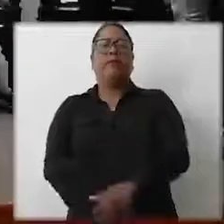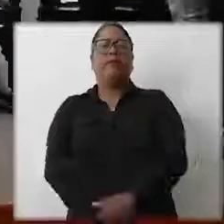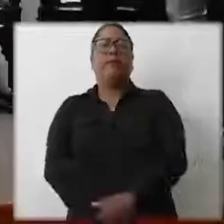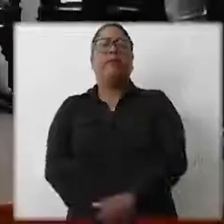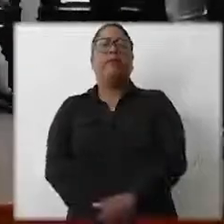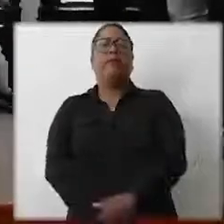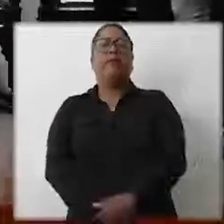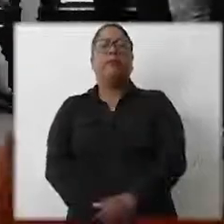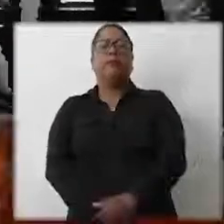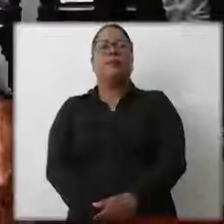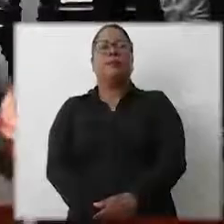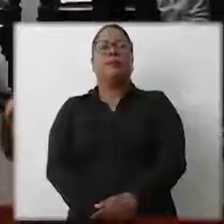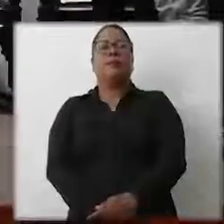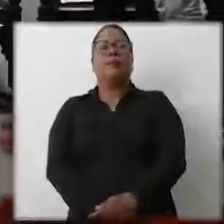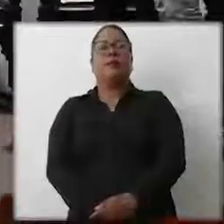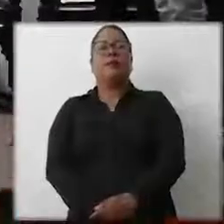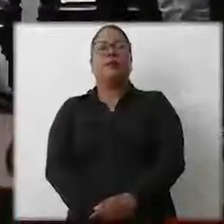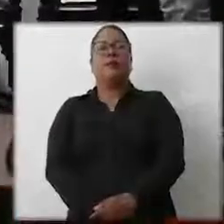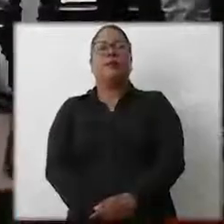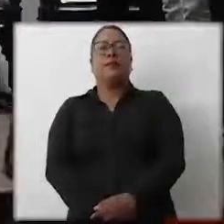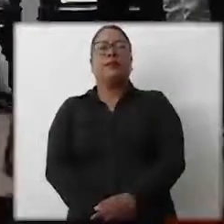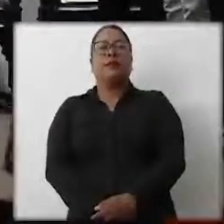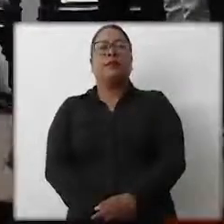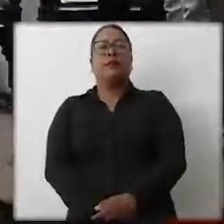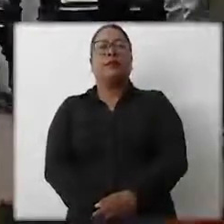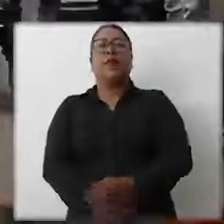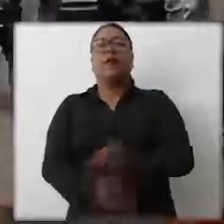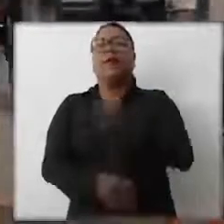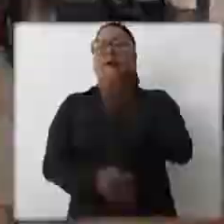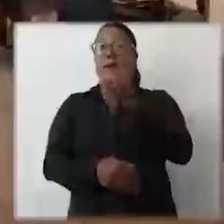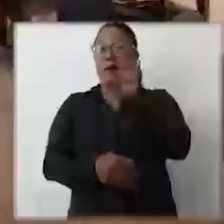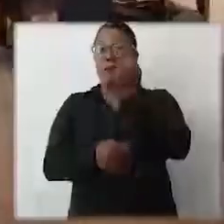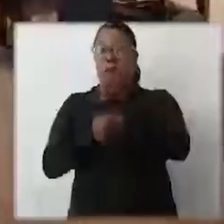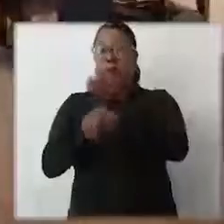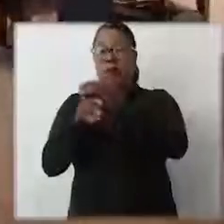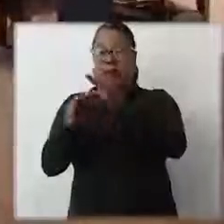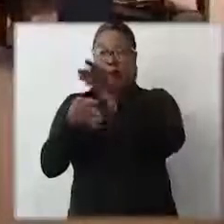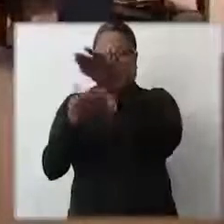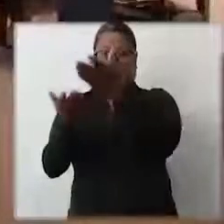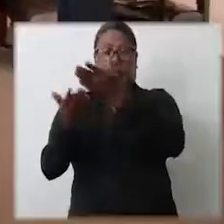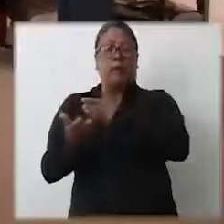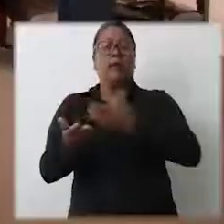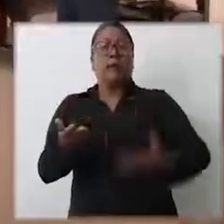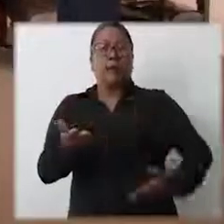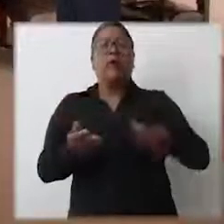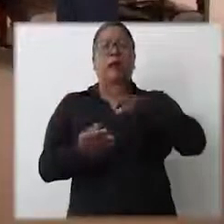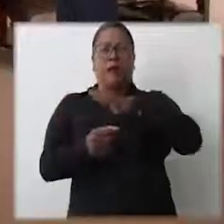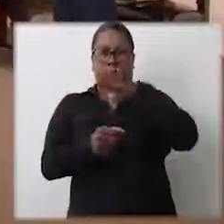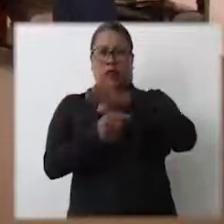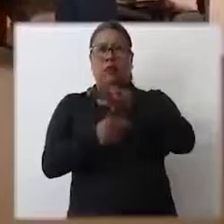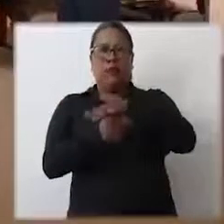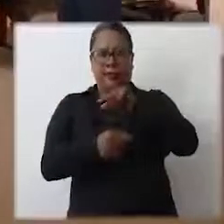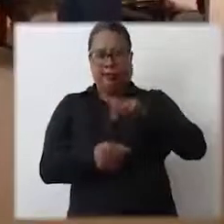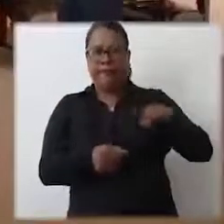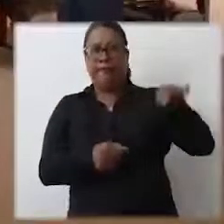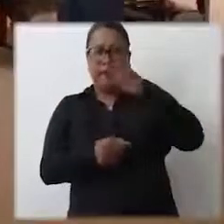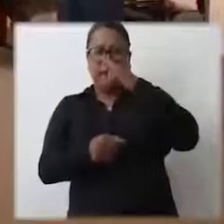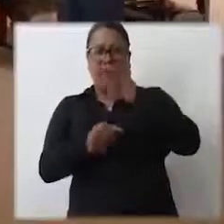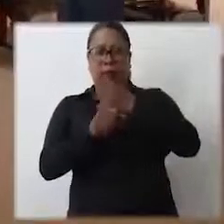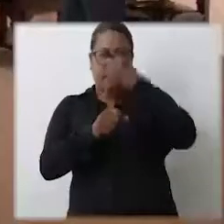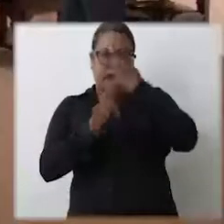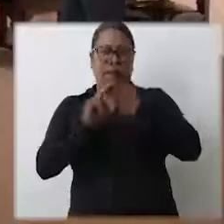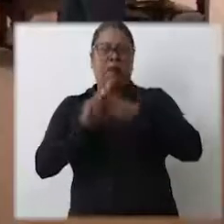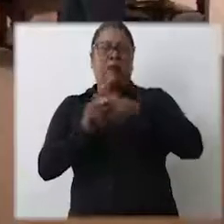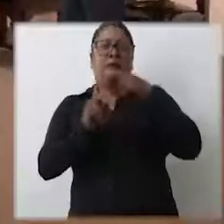pie. Se declara abierta la presente sesión ordinaria de Cabildo y con fundamento en